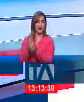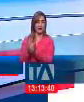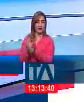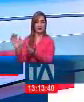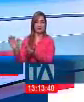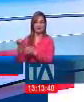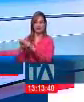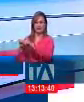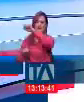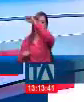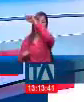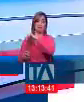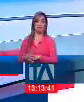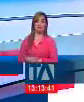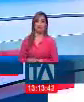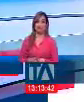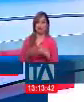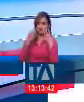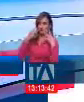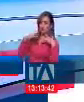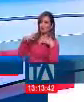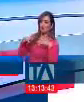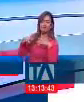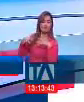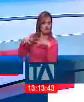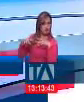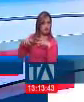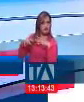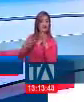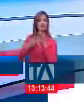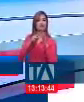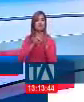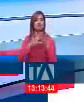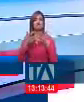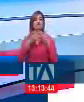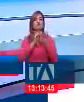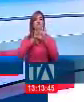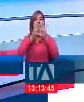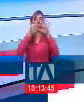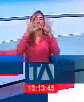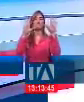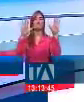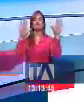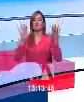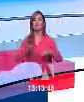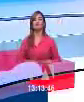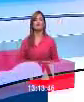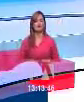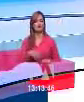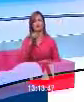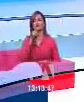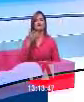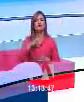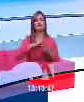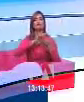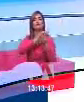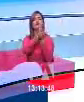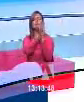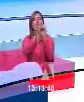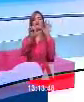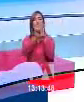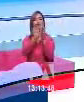al escrutinio público y con ello se intenta transparentar la situación del seguro puertas adentro. Así lo establece la reforma